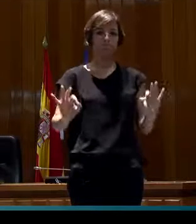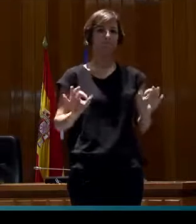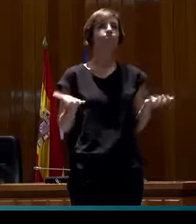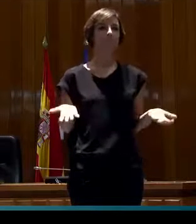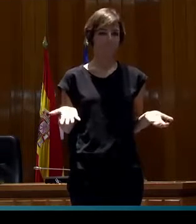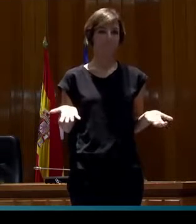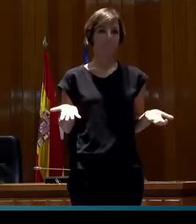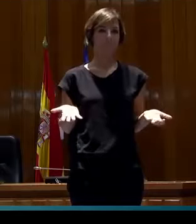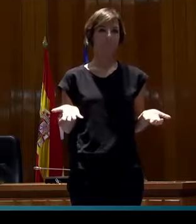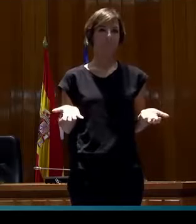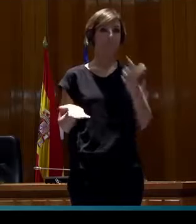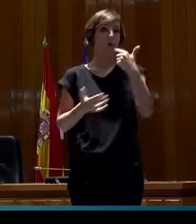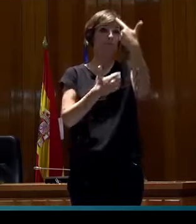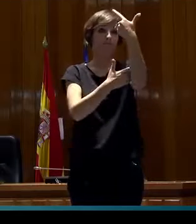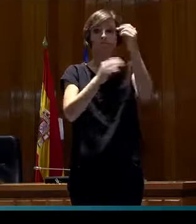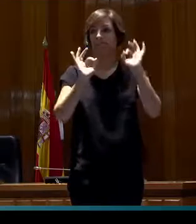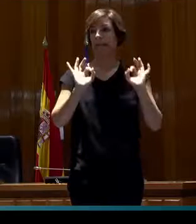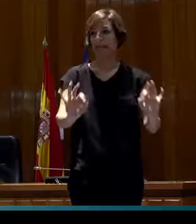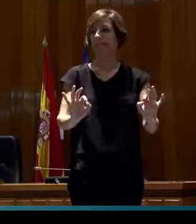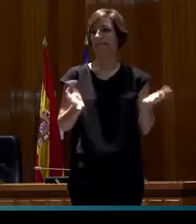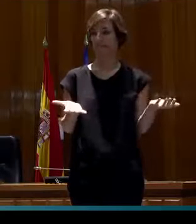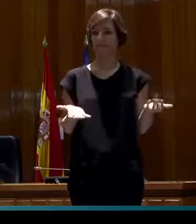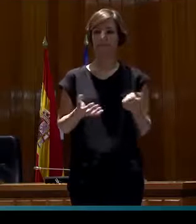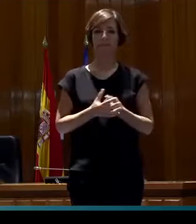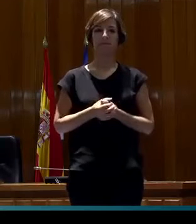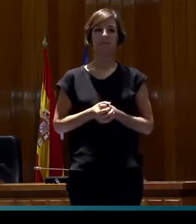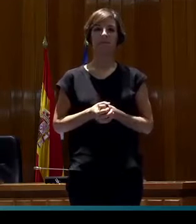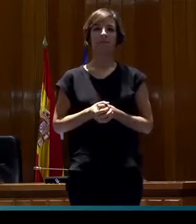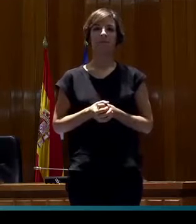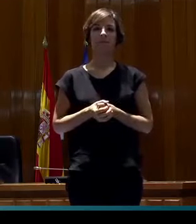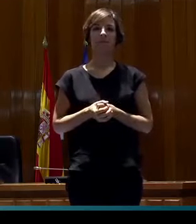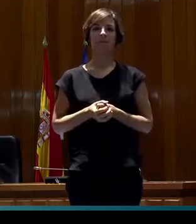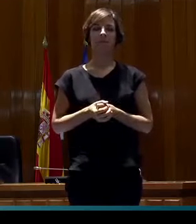limitado por lo que la webcam, por lo que la cámara me está permitiendo, ¿no?